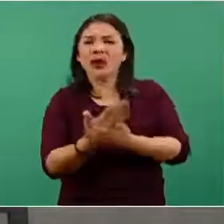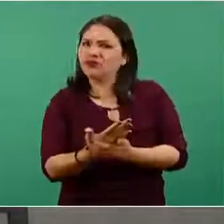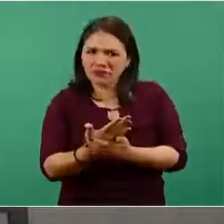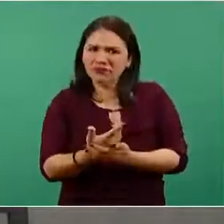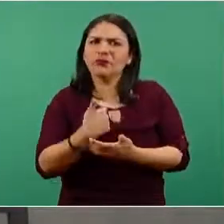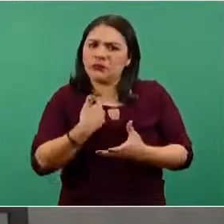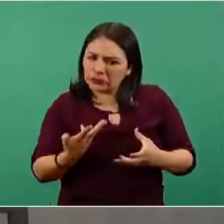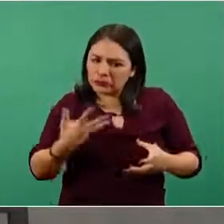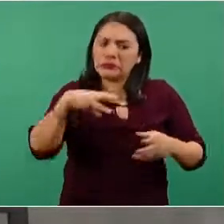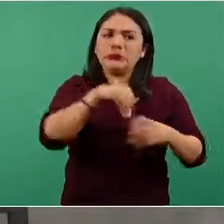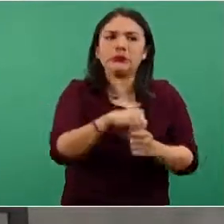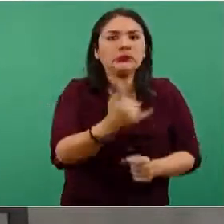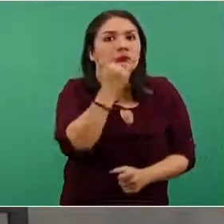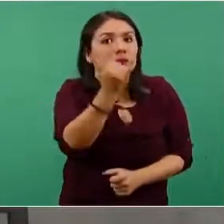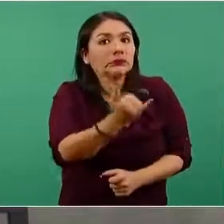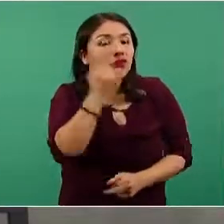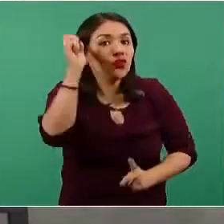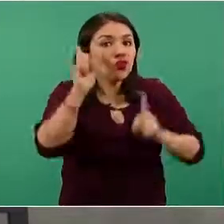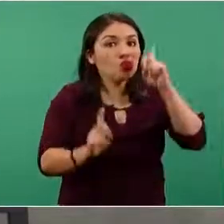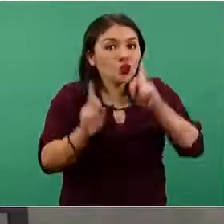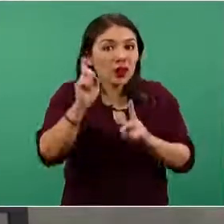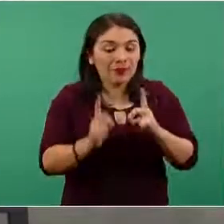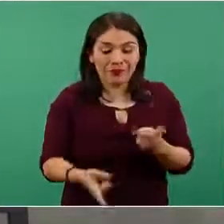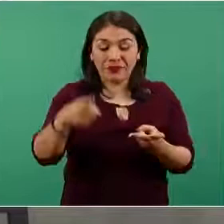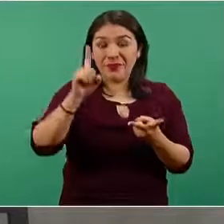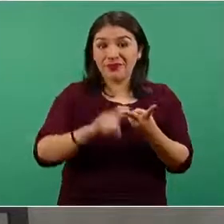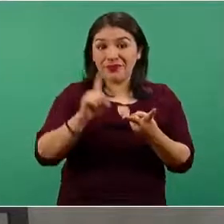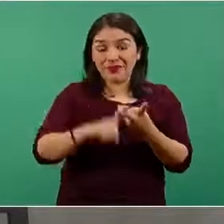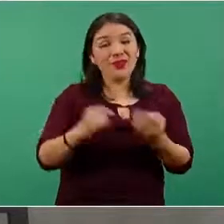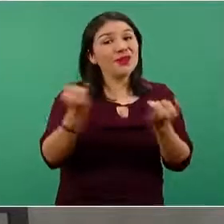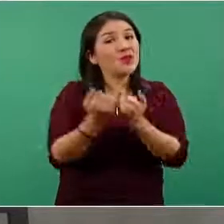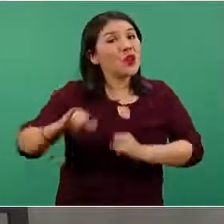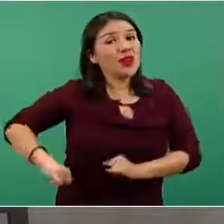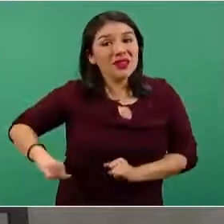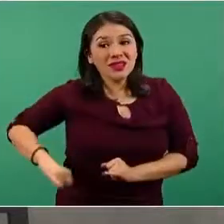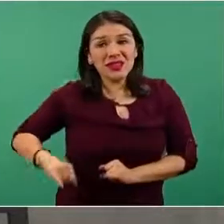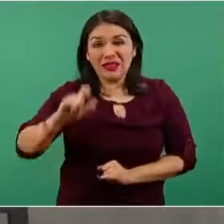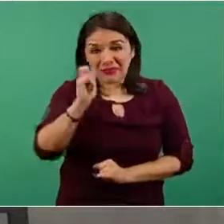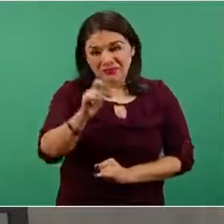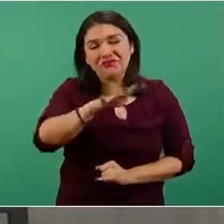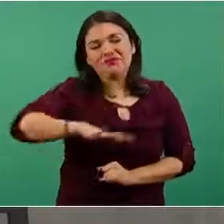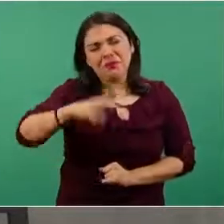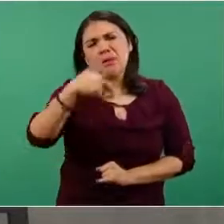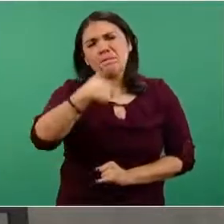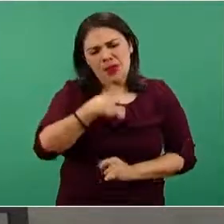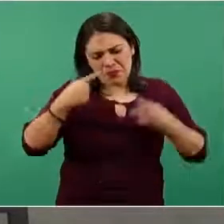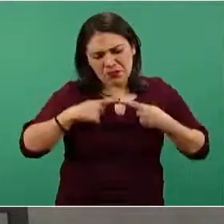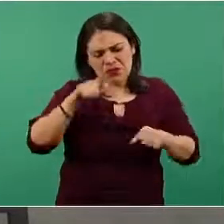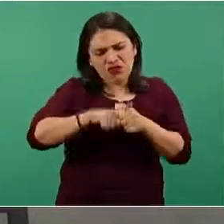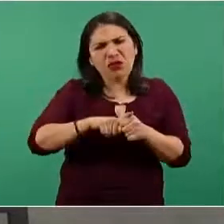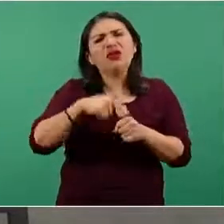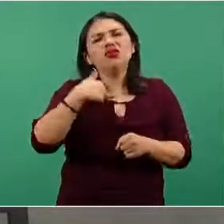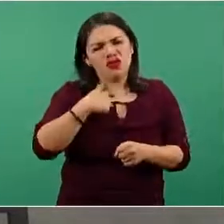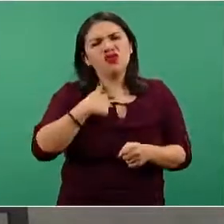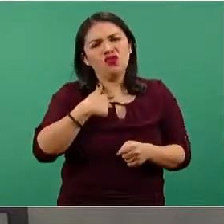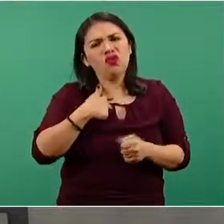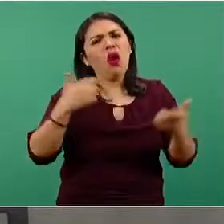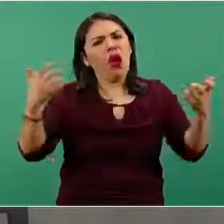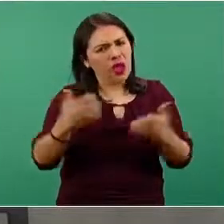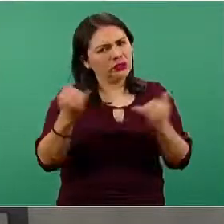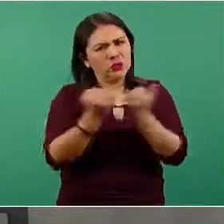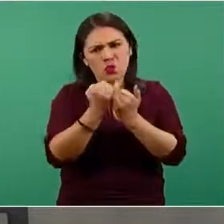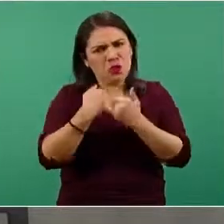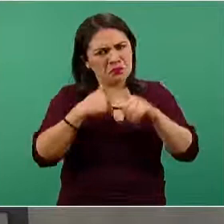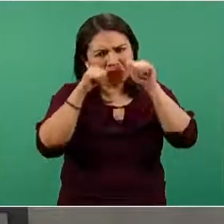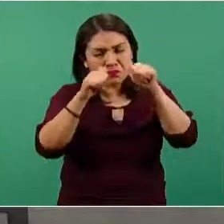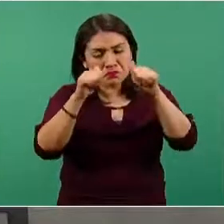en el grupo de riesgo. La segunda cosa que es de interés general, y aunque en mi caso lo seguí